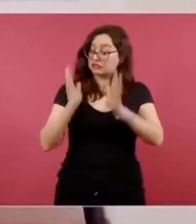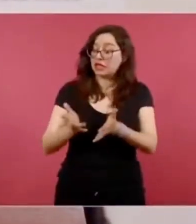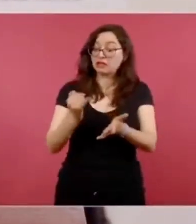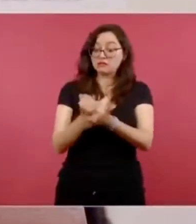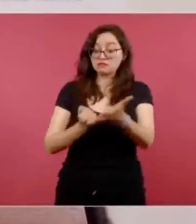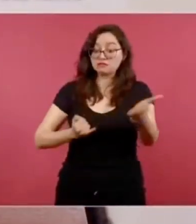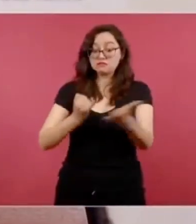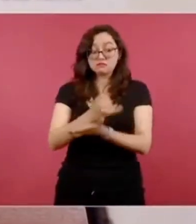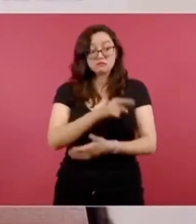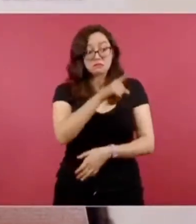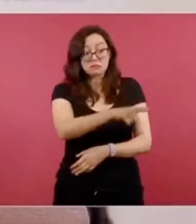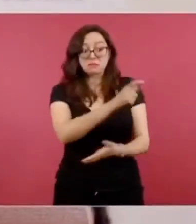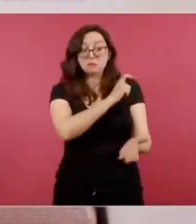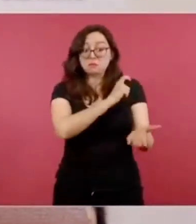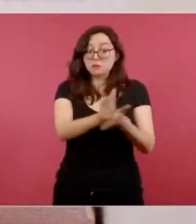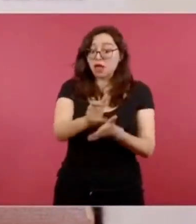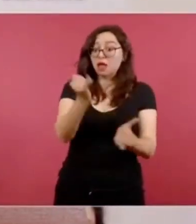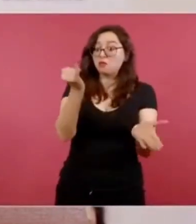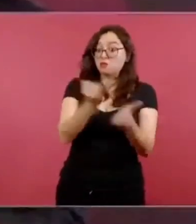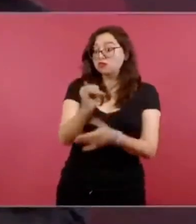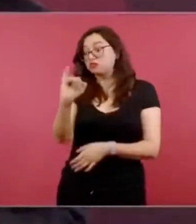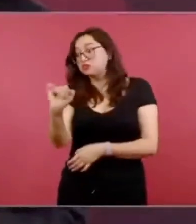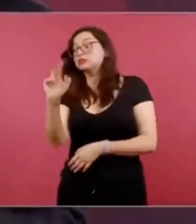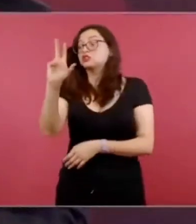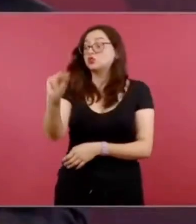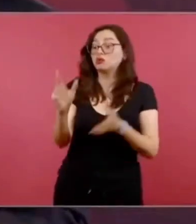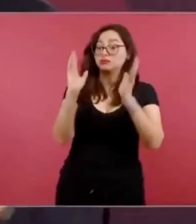sobre este asunto. Entonces,